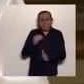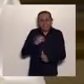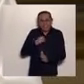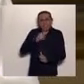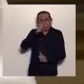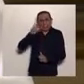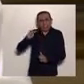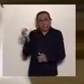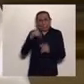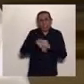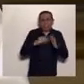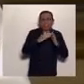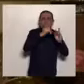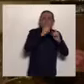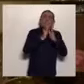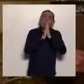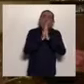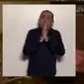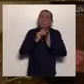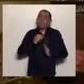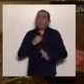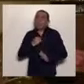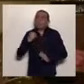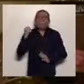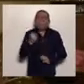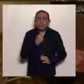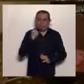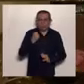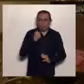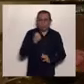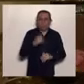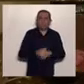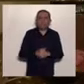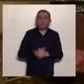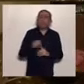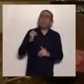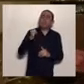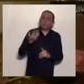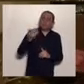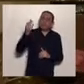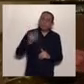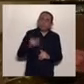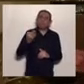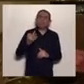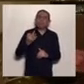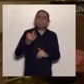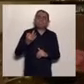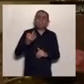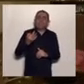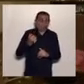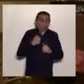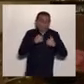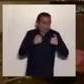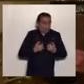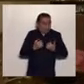las vocaciones que tiene la Iglesia. La oración vocacional es muy importante, porque es justamente la que hace que